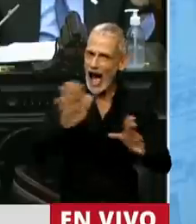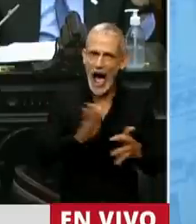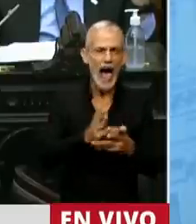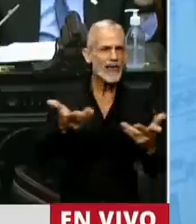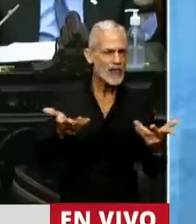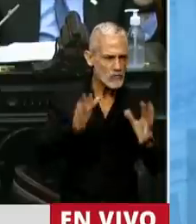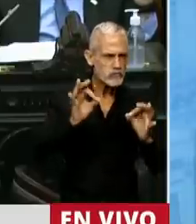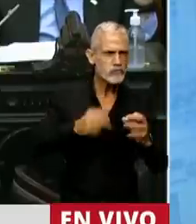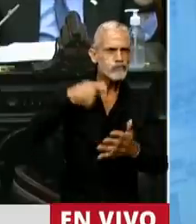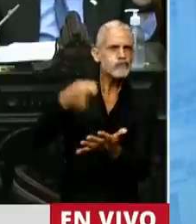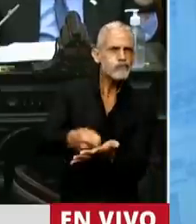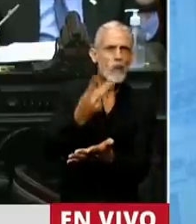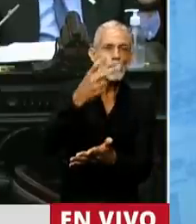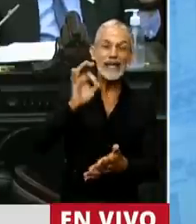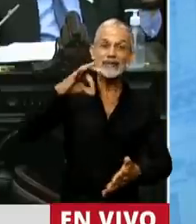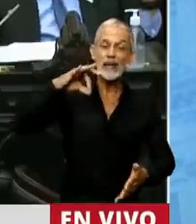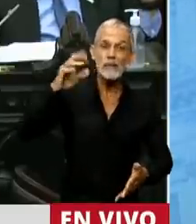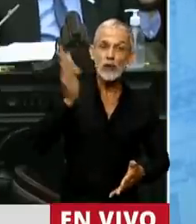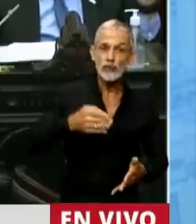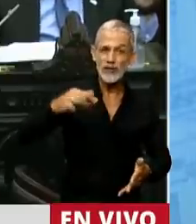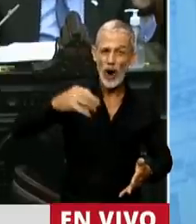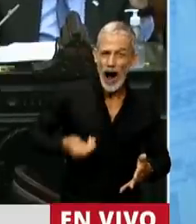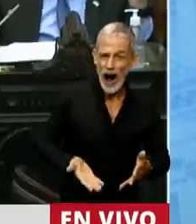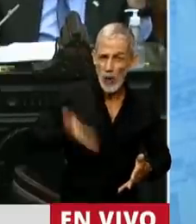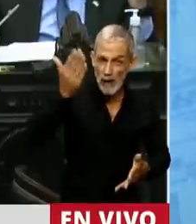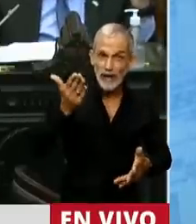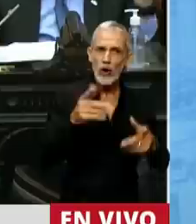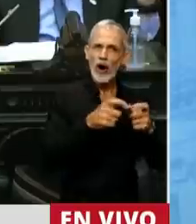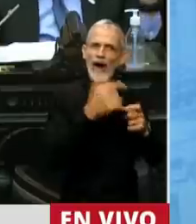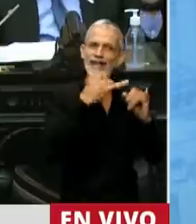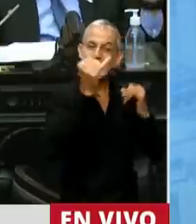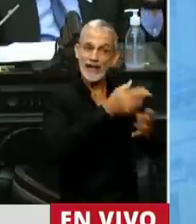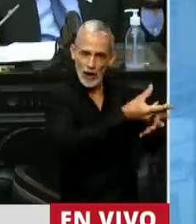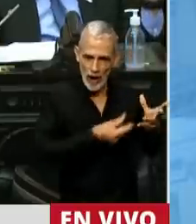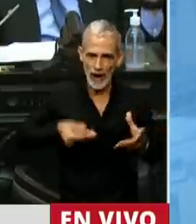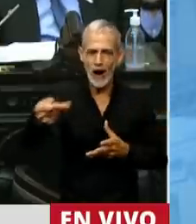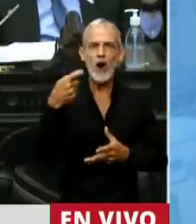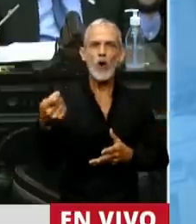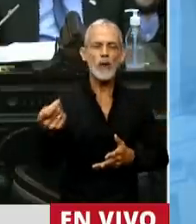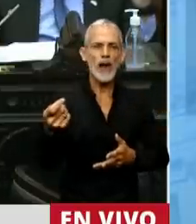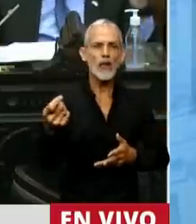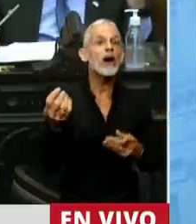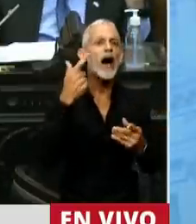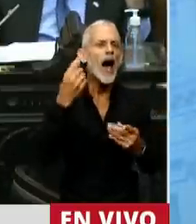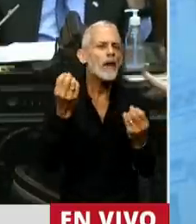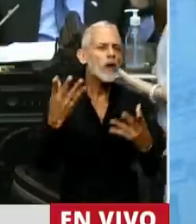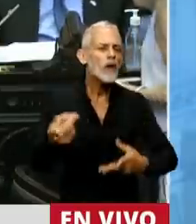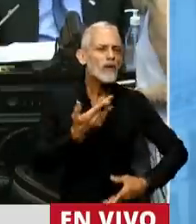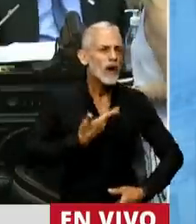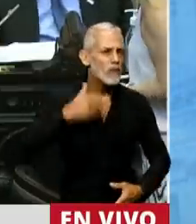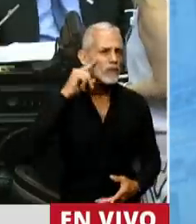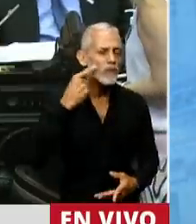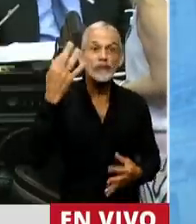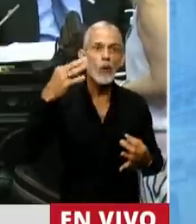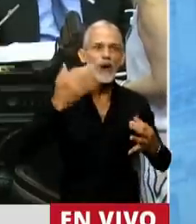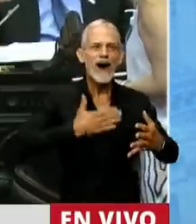agua, 20% de aumento a pagar con los intereses de la LELIC. Vamos a ver cómo le fue a este muchacho cuya